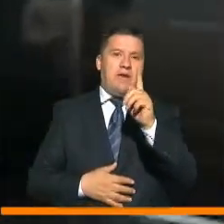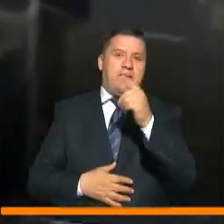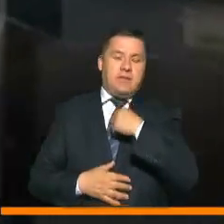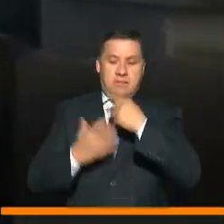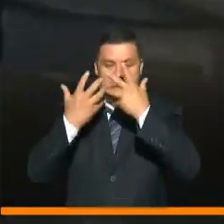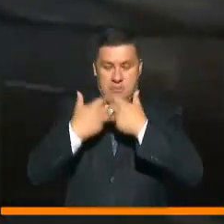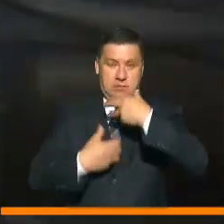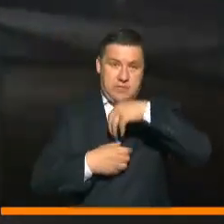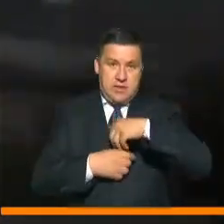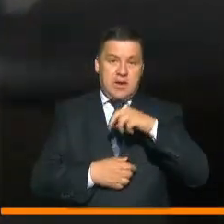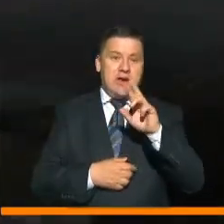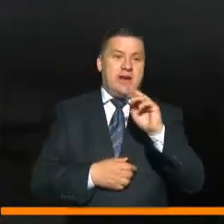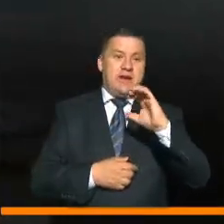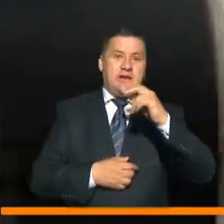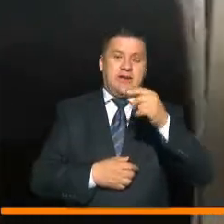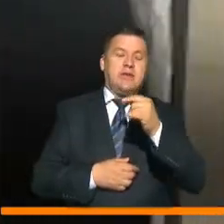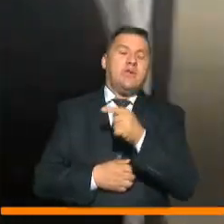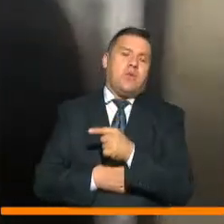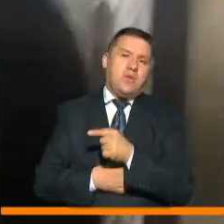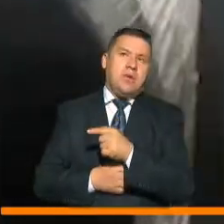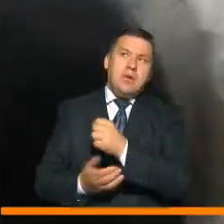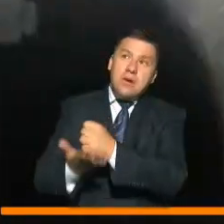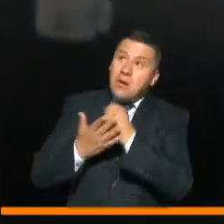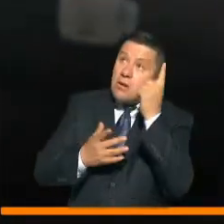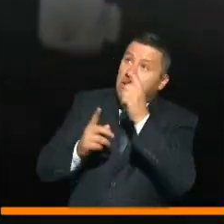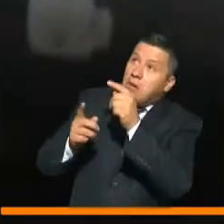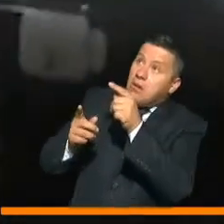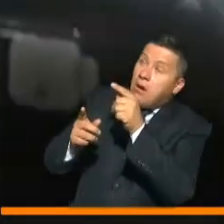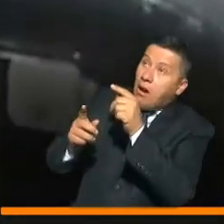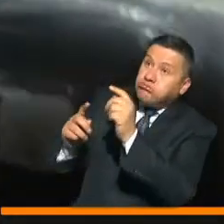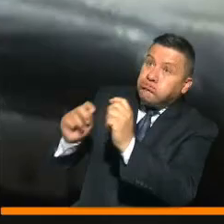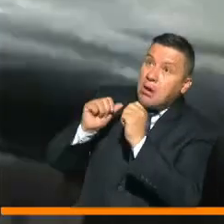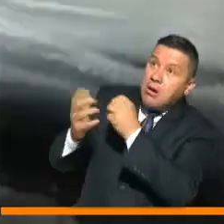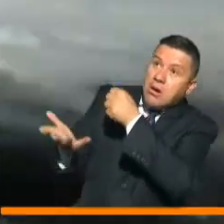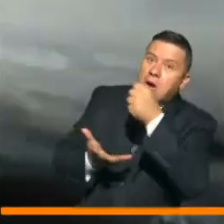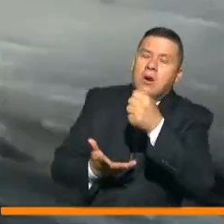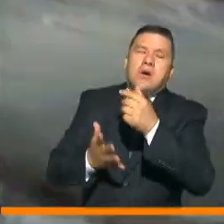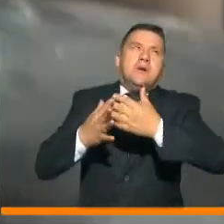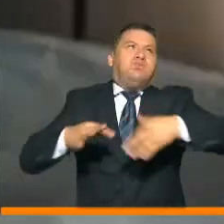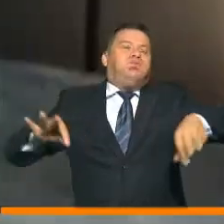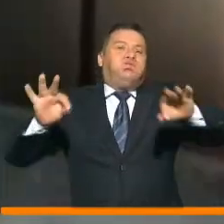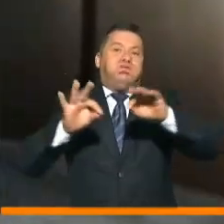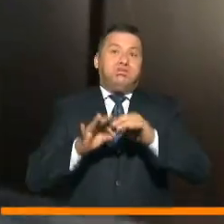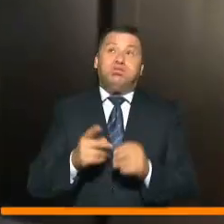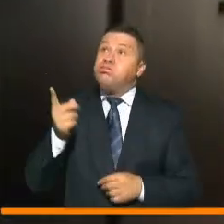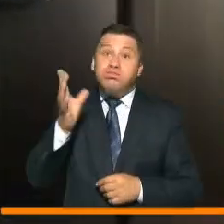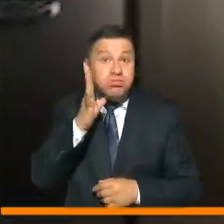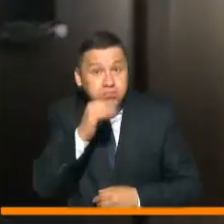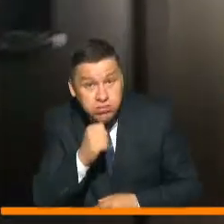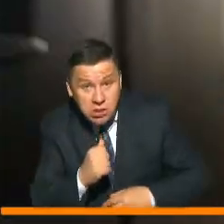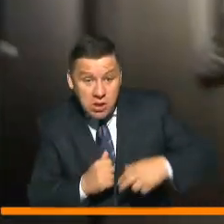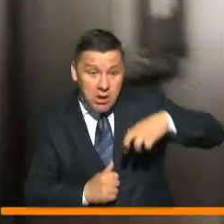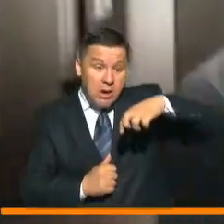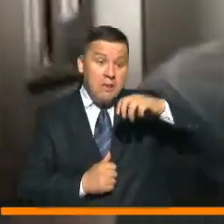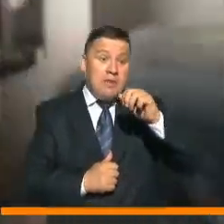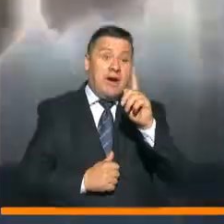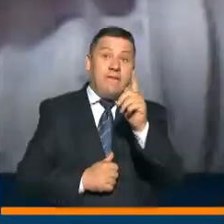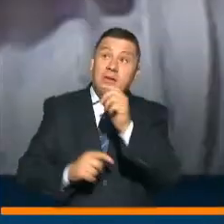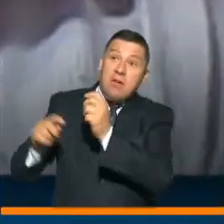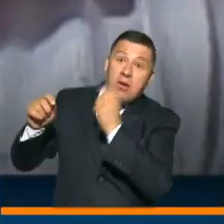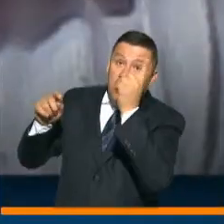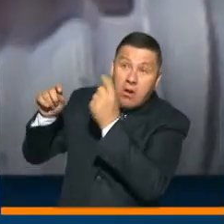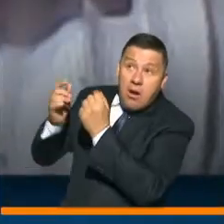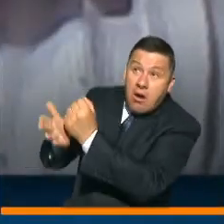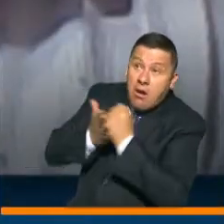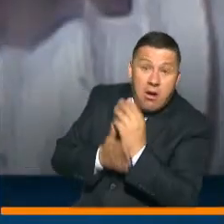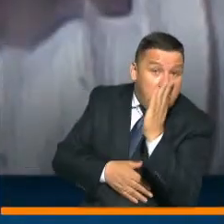Richard fue una ayuda muy importante. Si no hubiese sido por el PAE, por la ayuda del